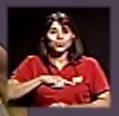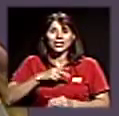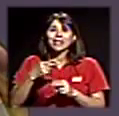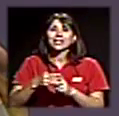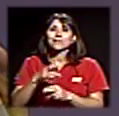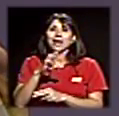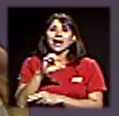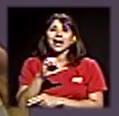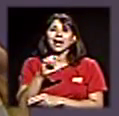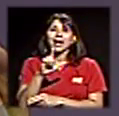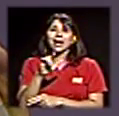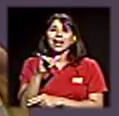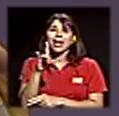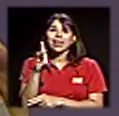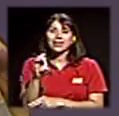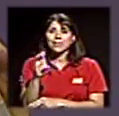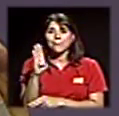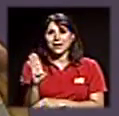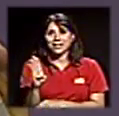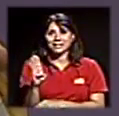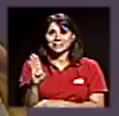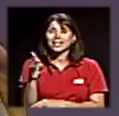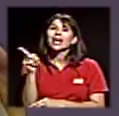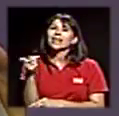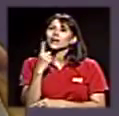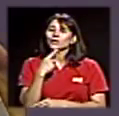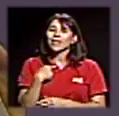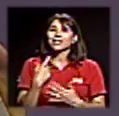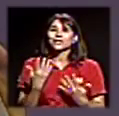Burns, que nos ha hecho esa